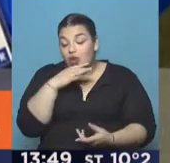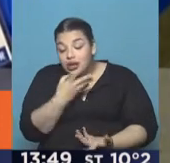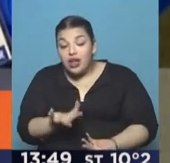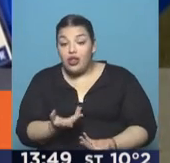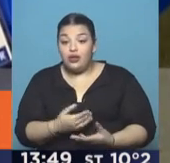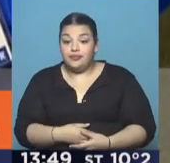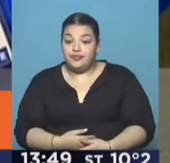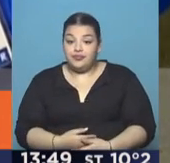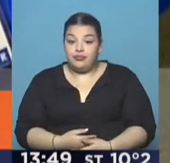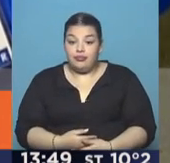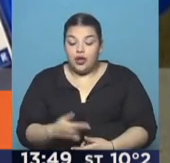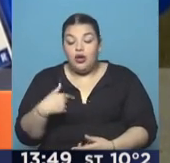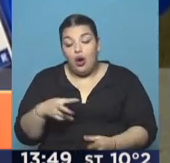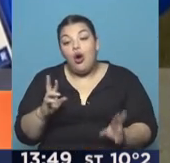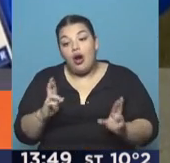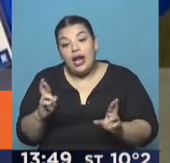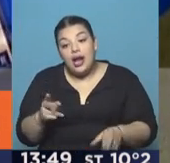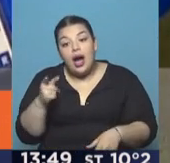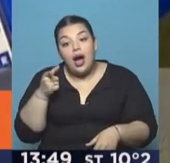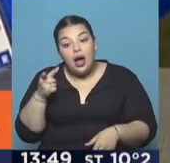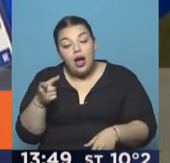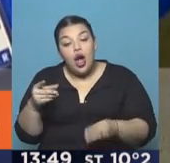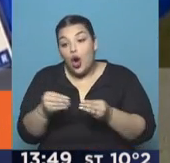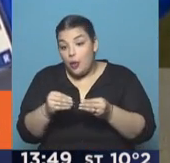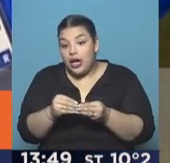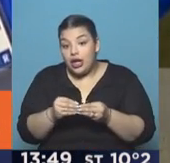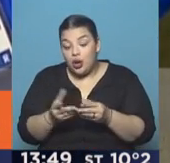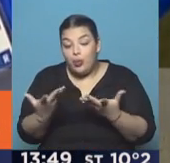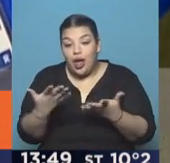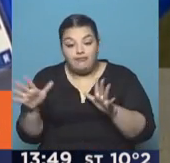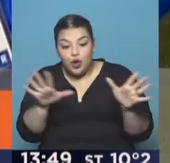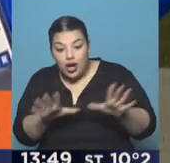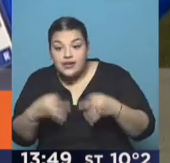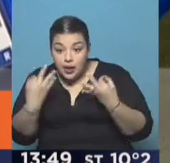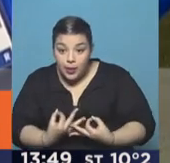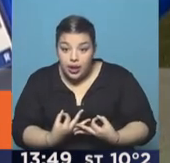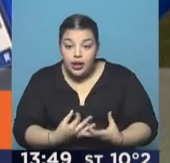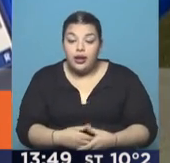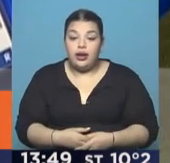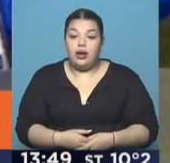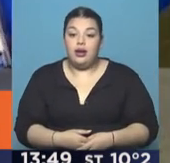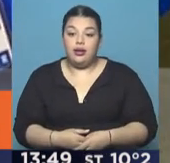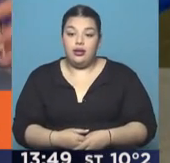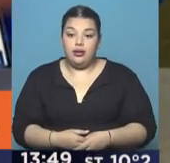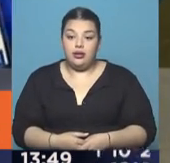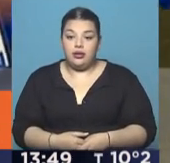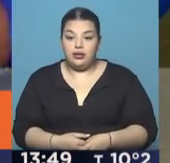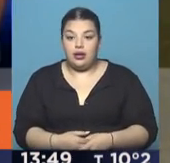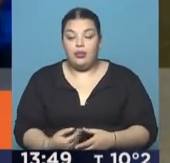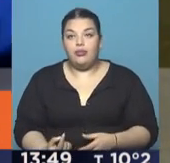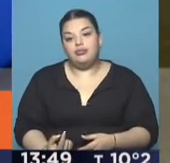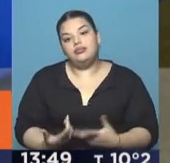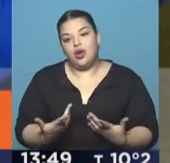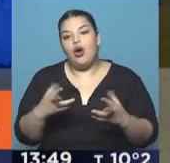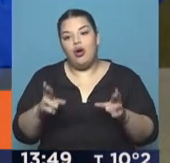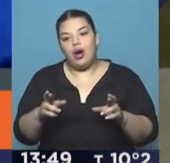Espero que la dirigencia se ordene y que, bueno, que de una vez por todas esto